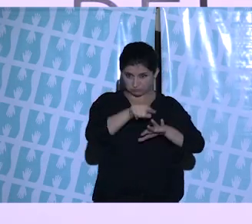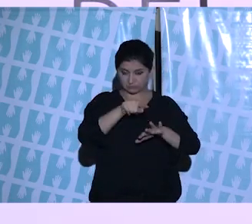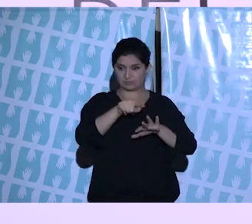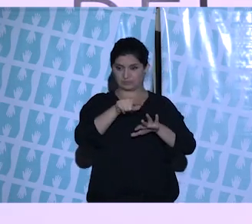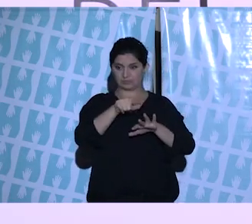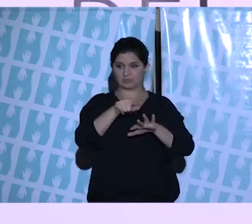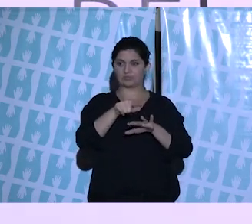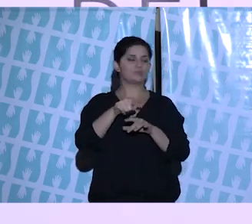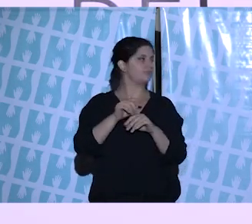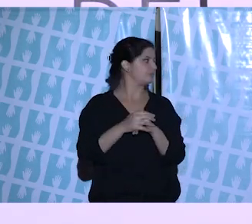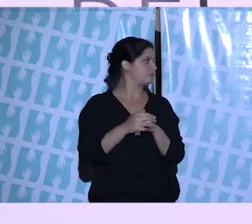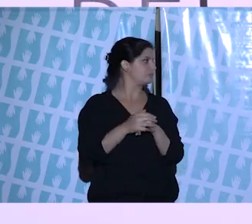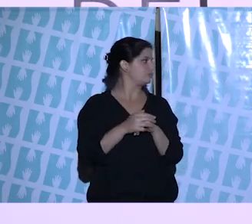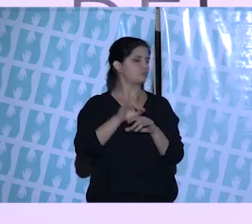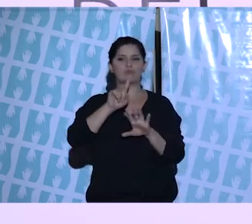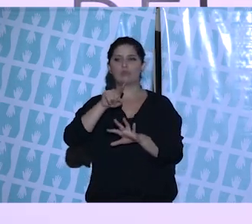centellograma.